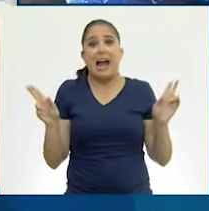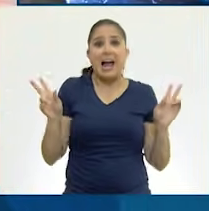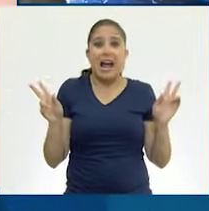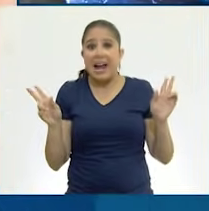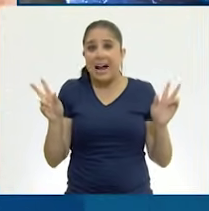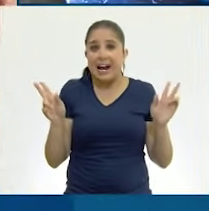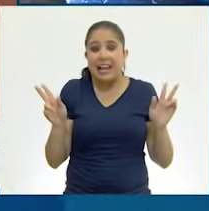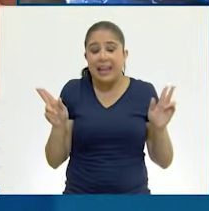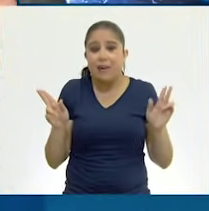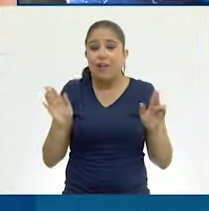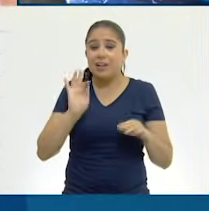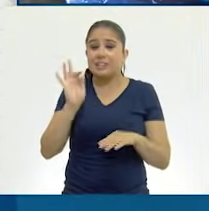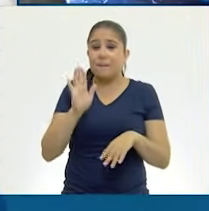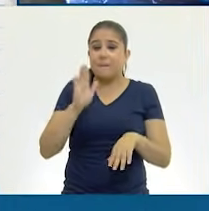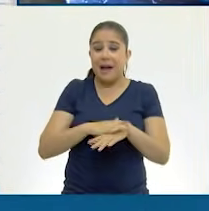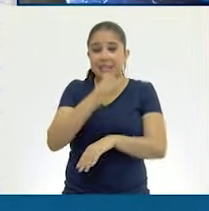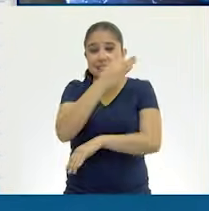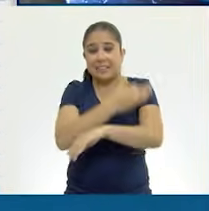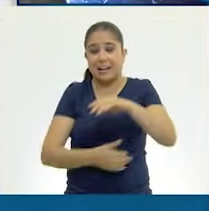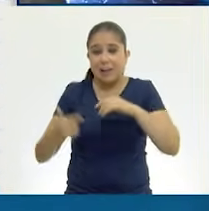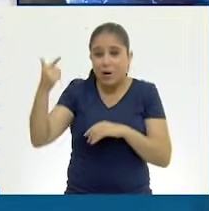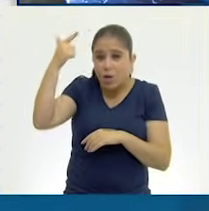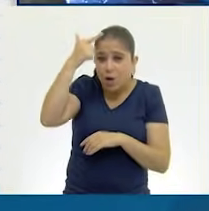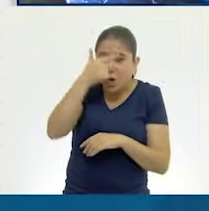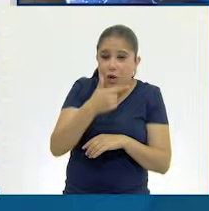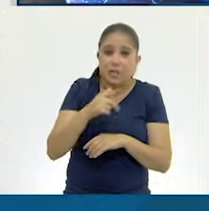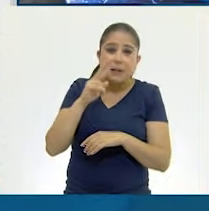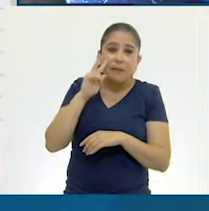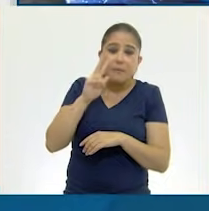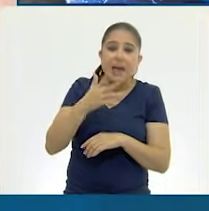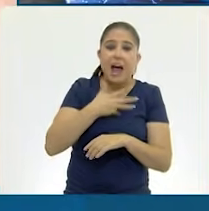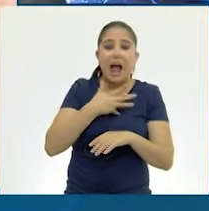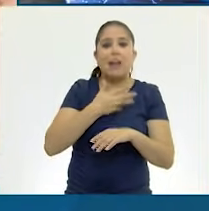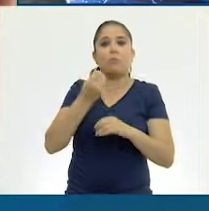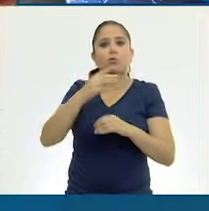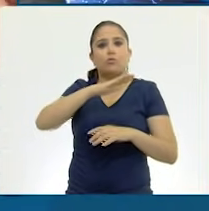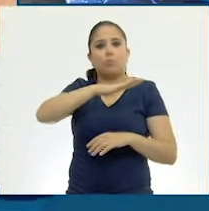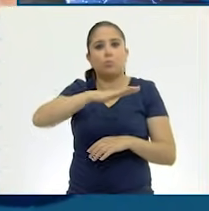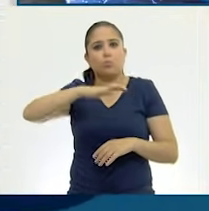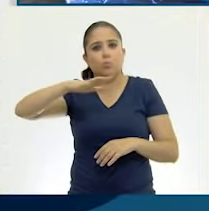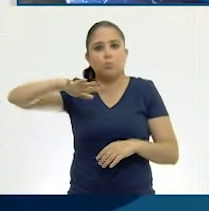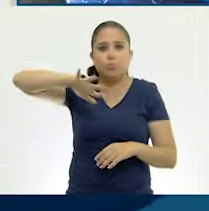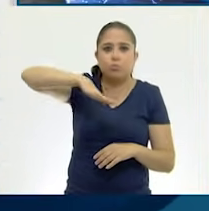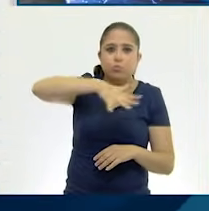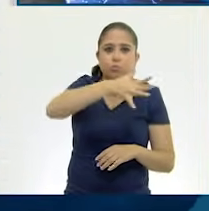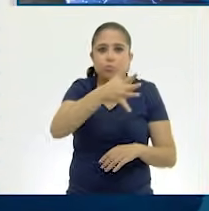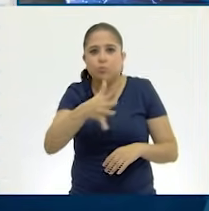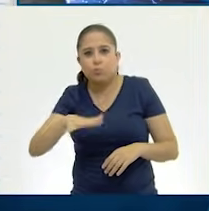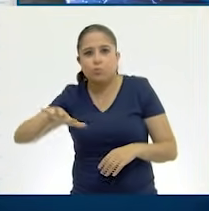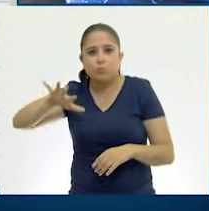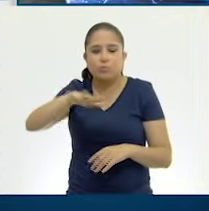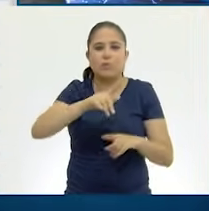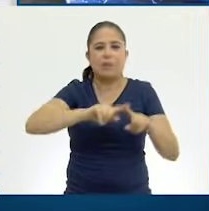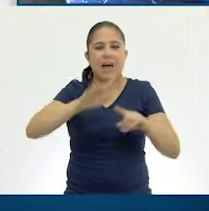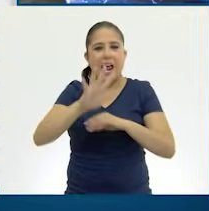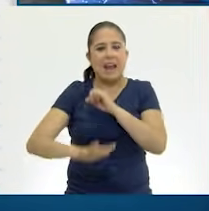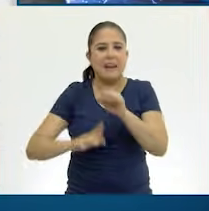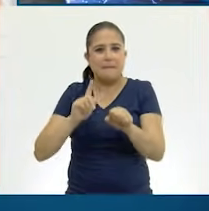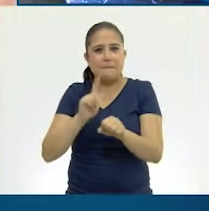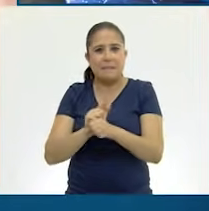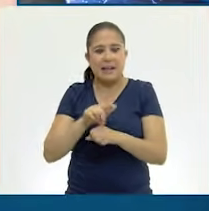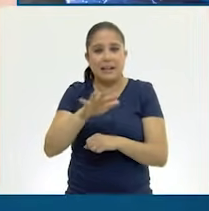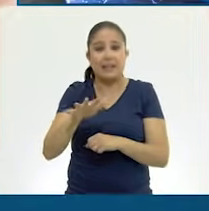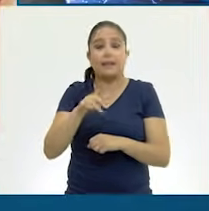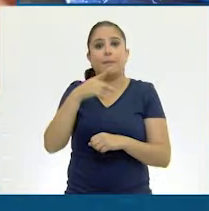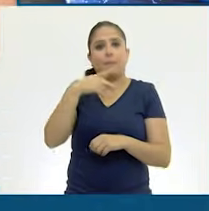quedamos más tarde, podemos disfrutar de las rayas o mantarrayas que salen a la superficie. Pero debemos tener